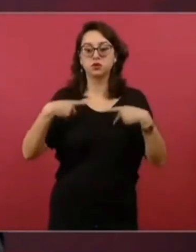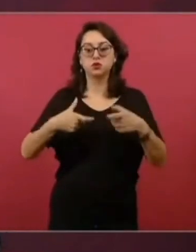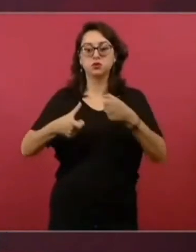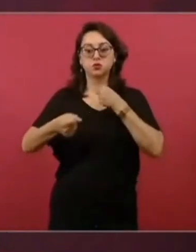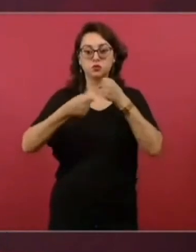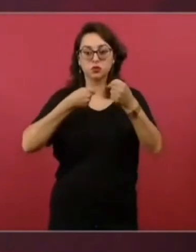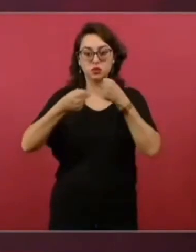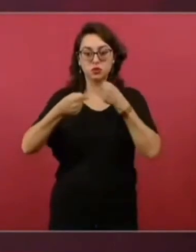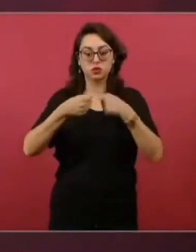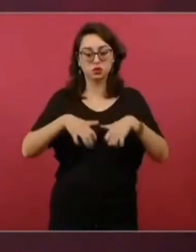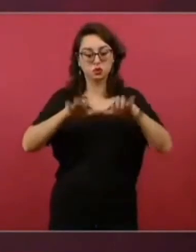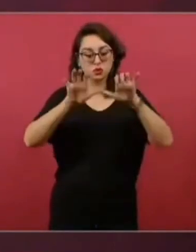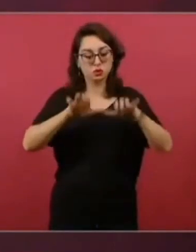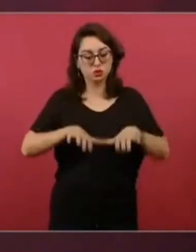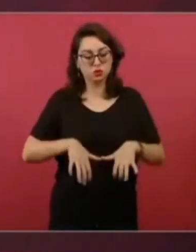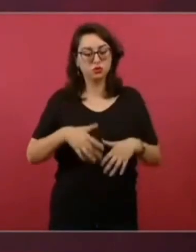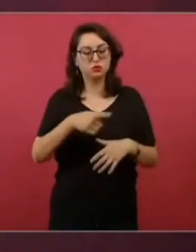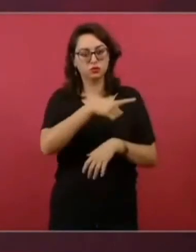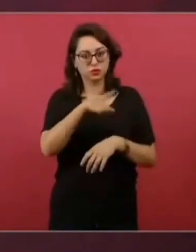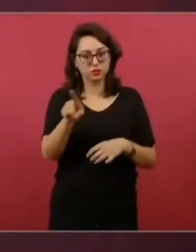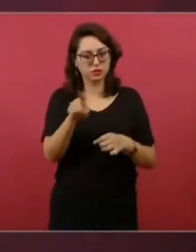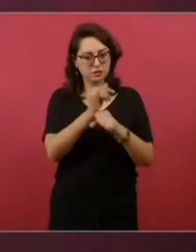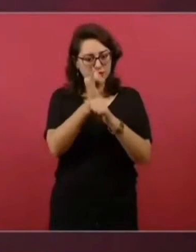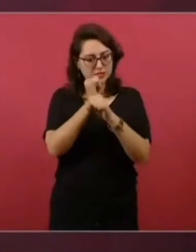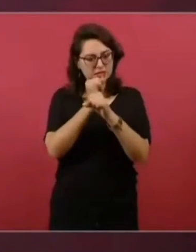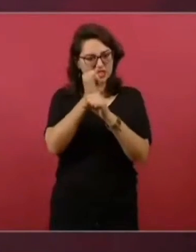y sobre todo los jóvenes,